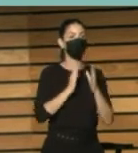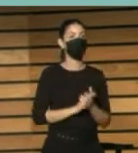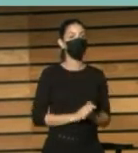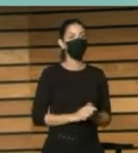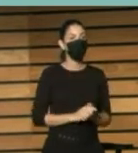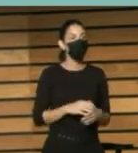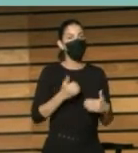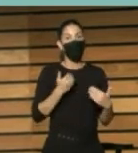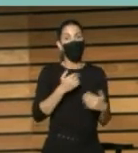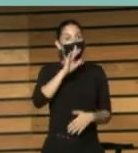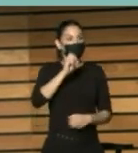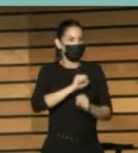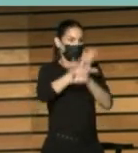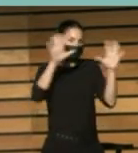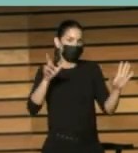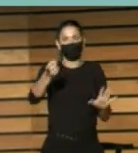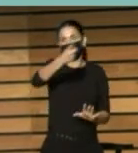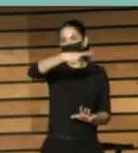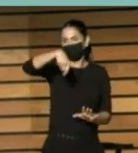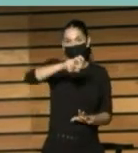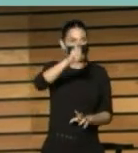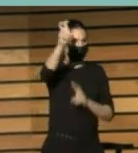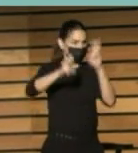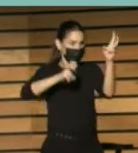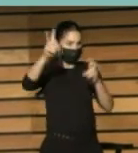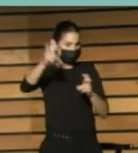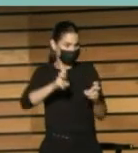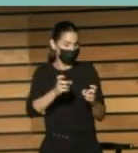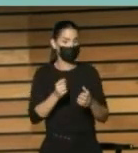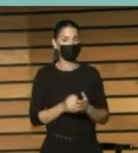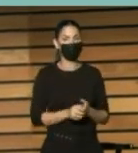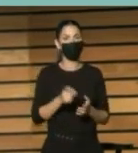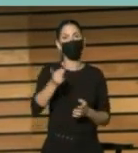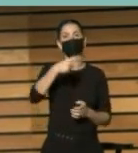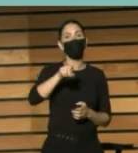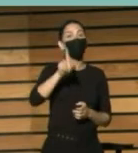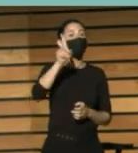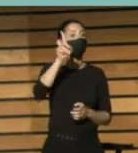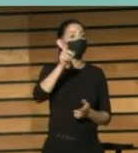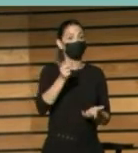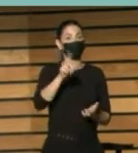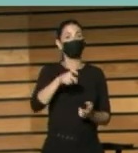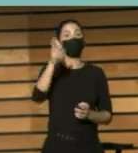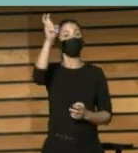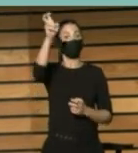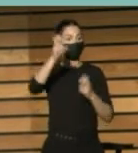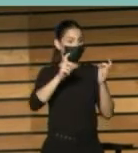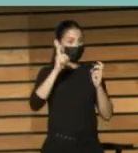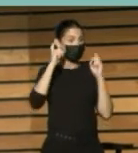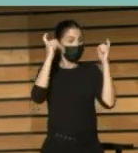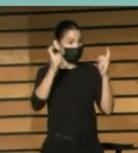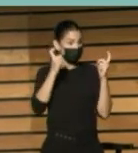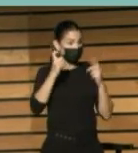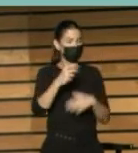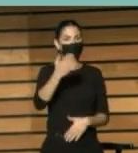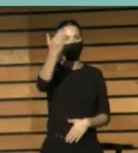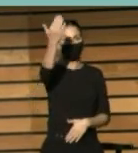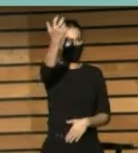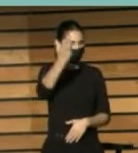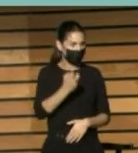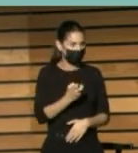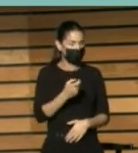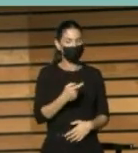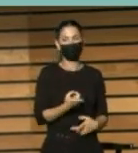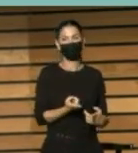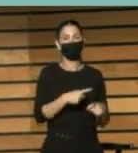todas y a todos vosotros, también por el esfuerzo de venir, de compartir, y yo creo que por esa generosidad,